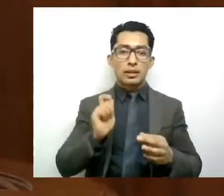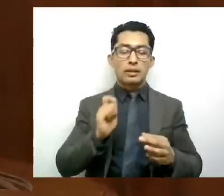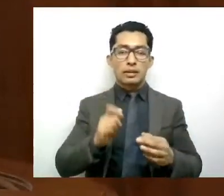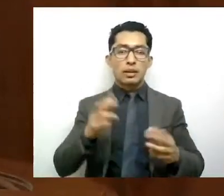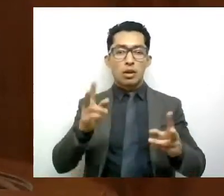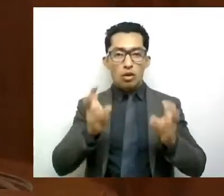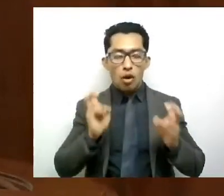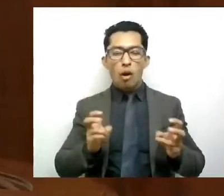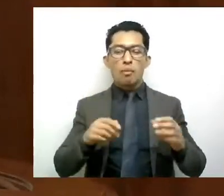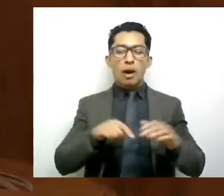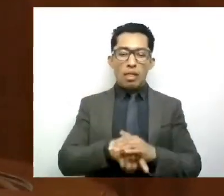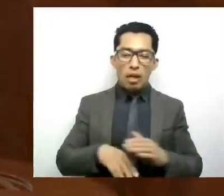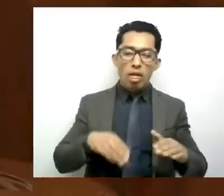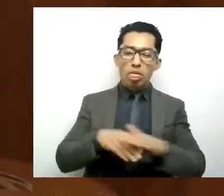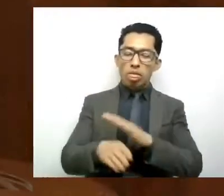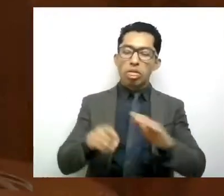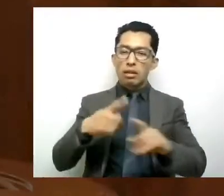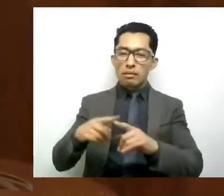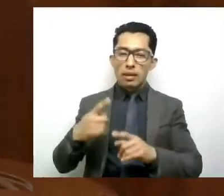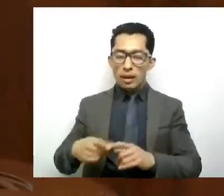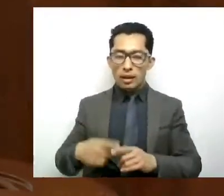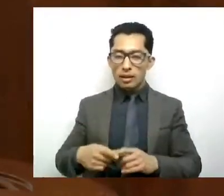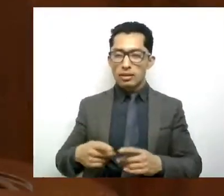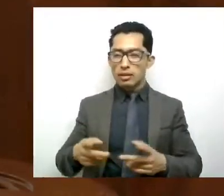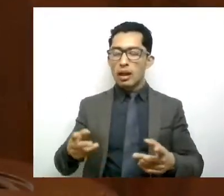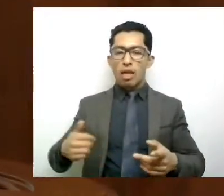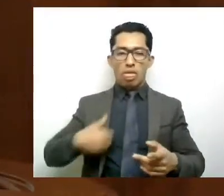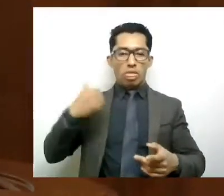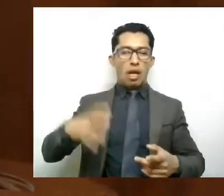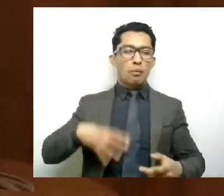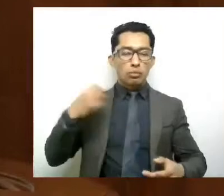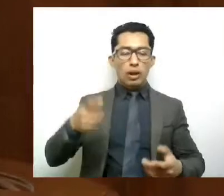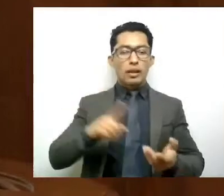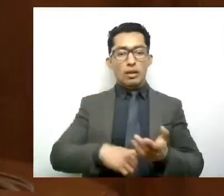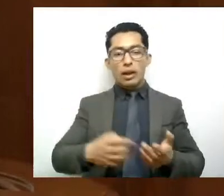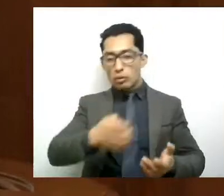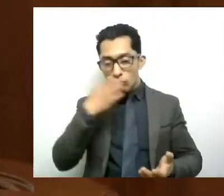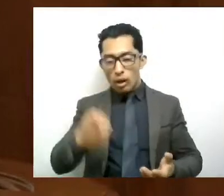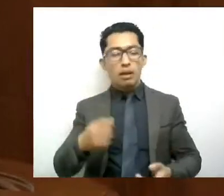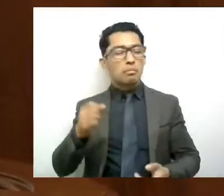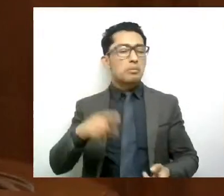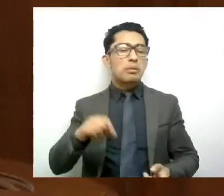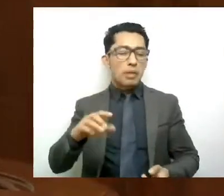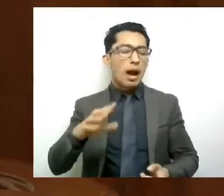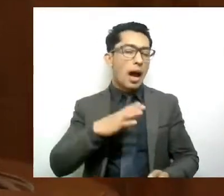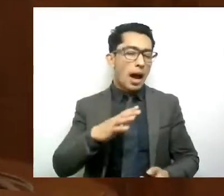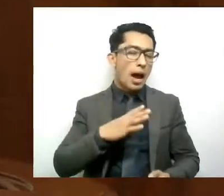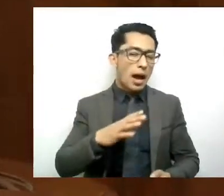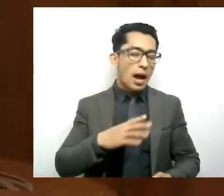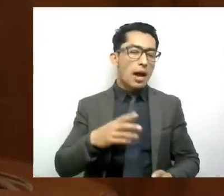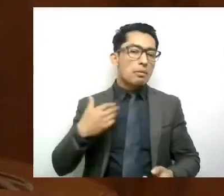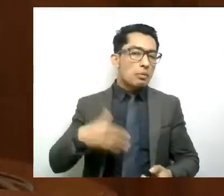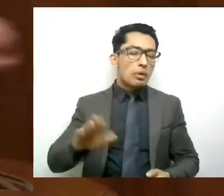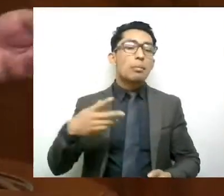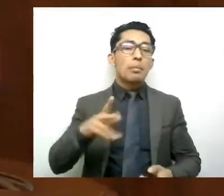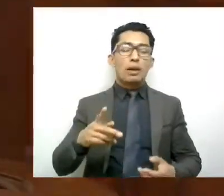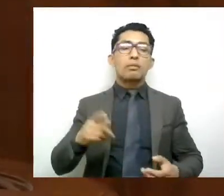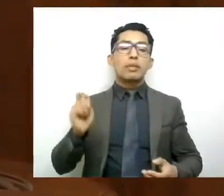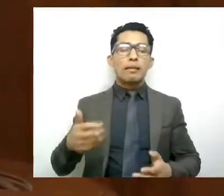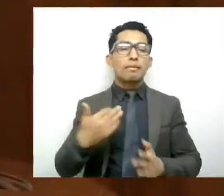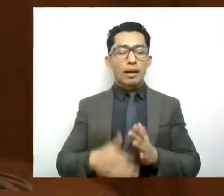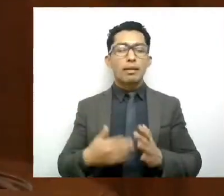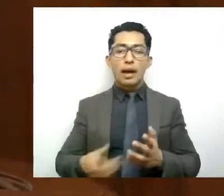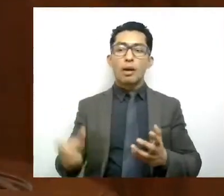y vandalismo a nuestros centros escolares siempre ha existido, pero la ausencia de personal durante la